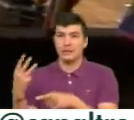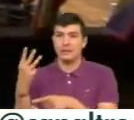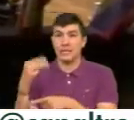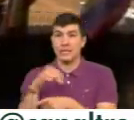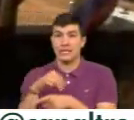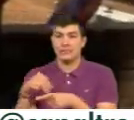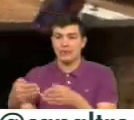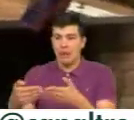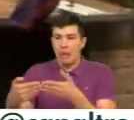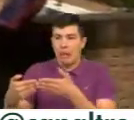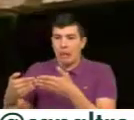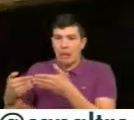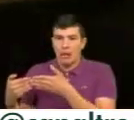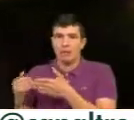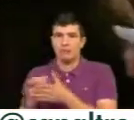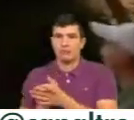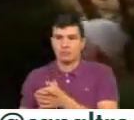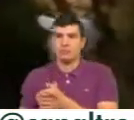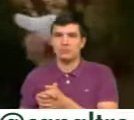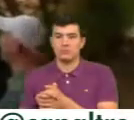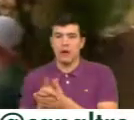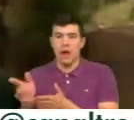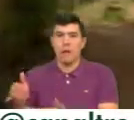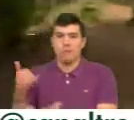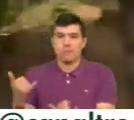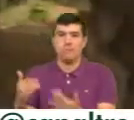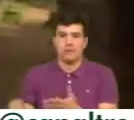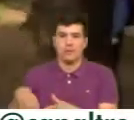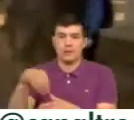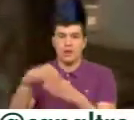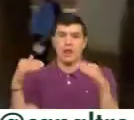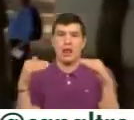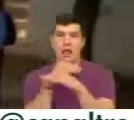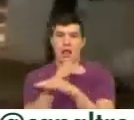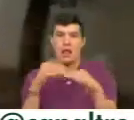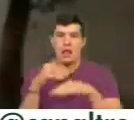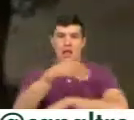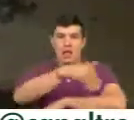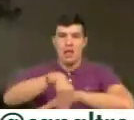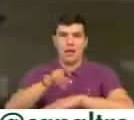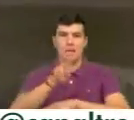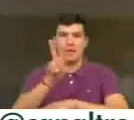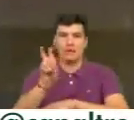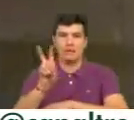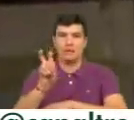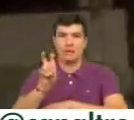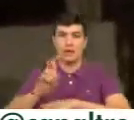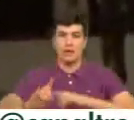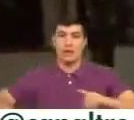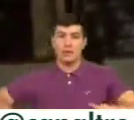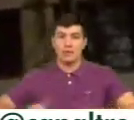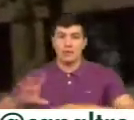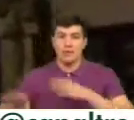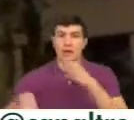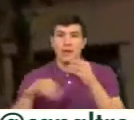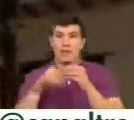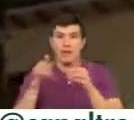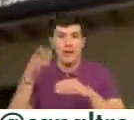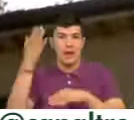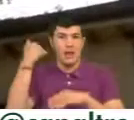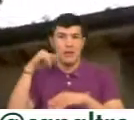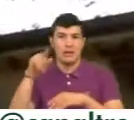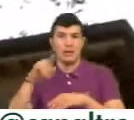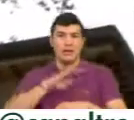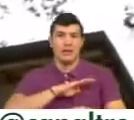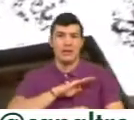que actualmente existe sobre la carrera 27 y en contraprestación la administración municipal en cabeza en aquella época